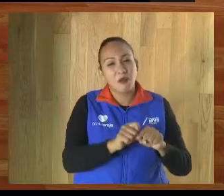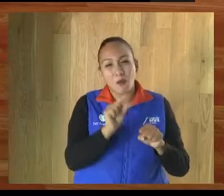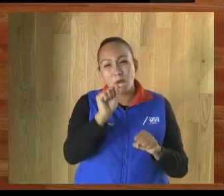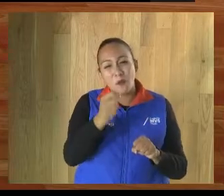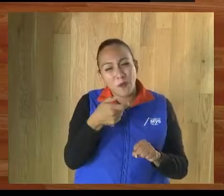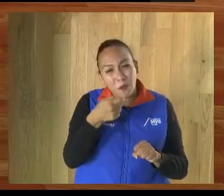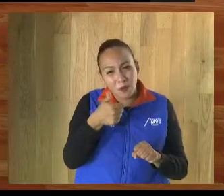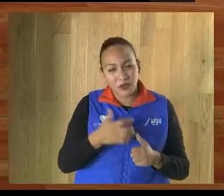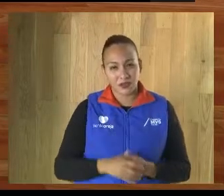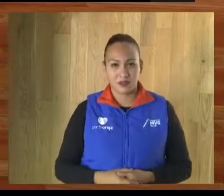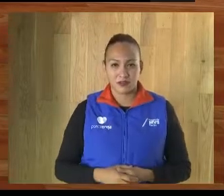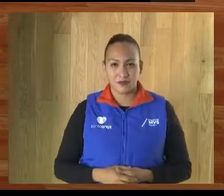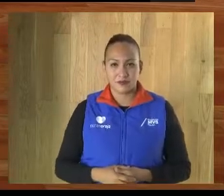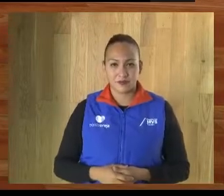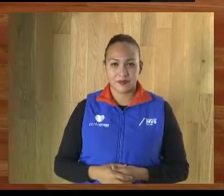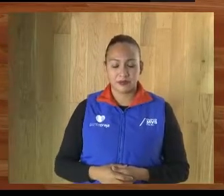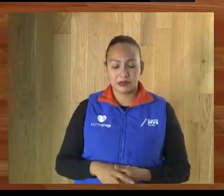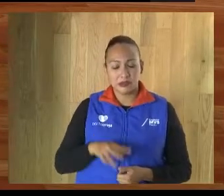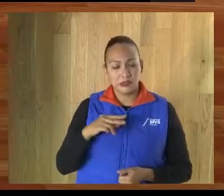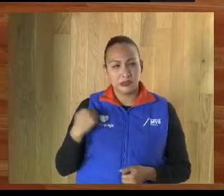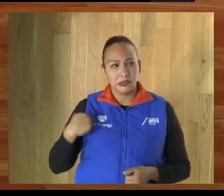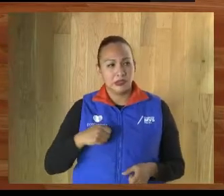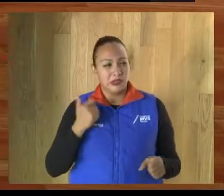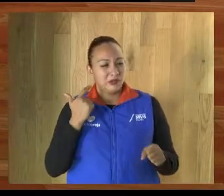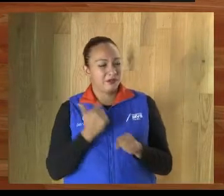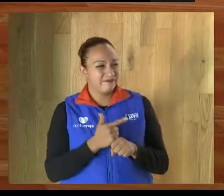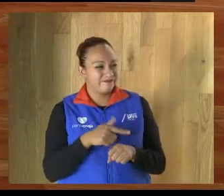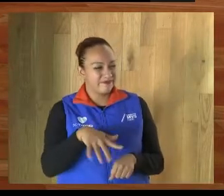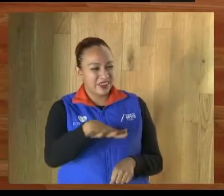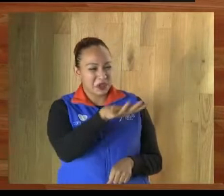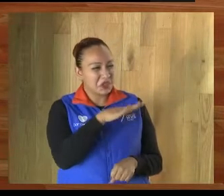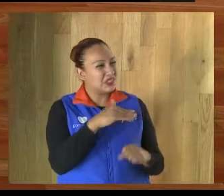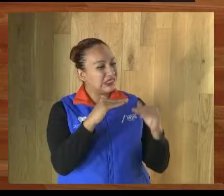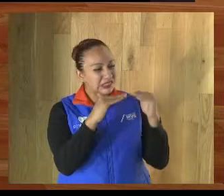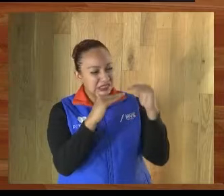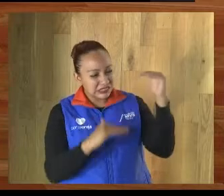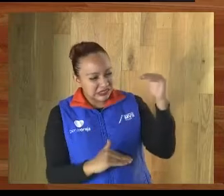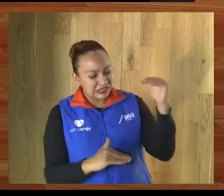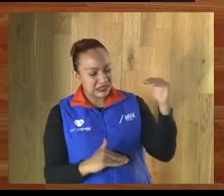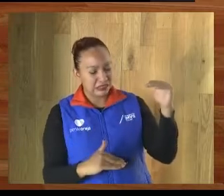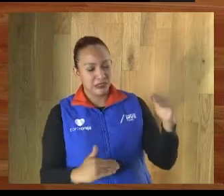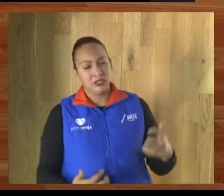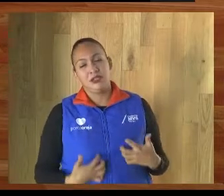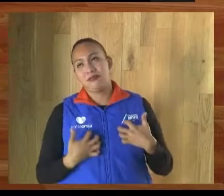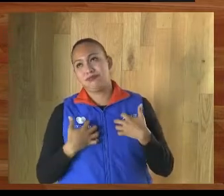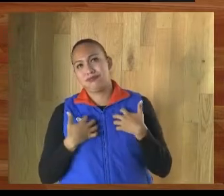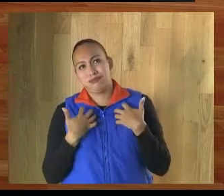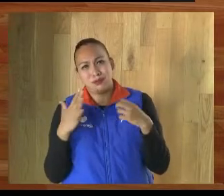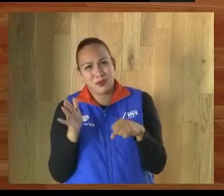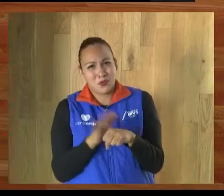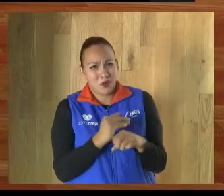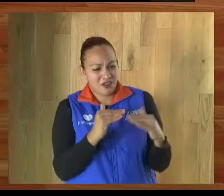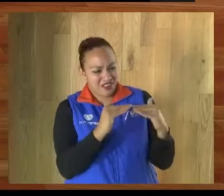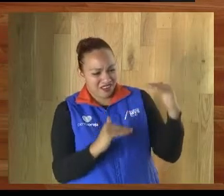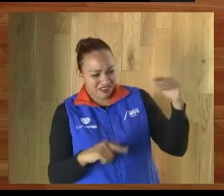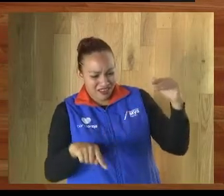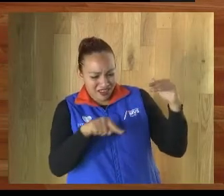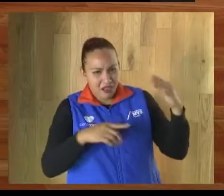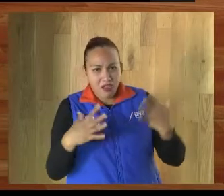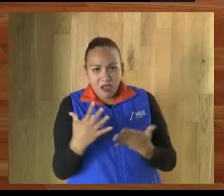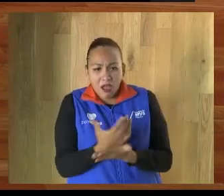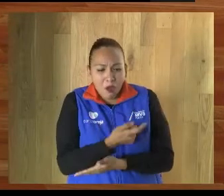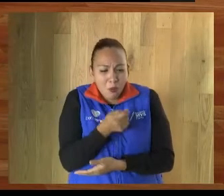cuando menos nos indigna que haya esta desigualdad. Y inevitablemente pues, generan voces